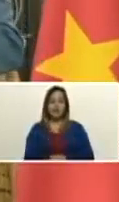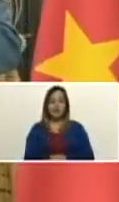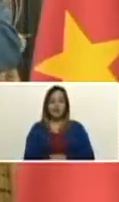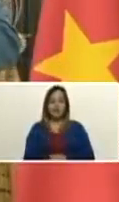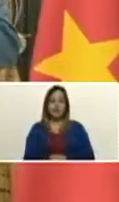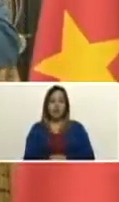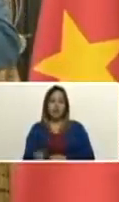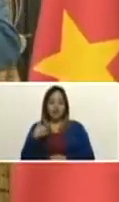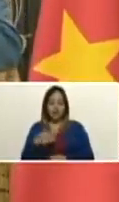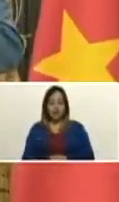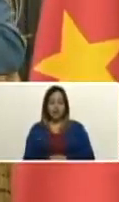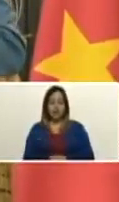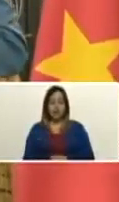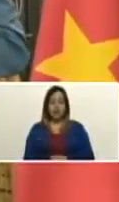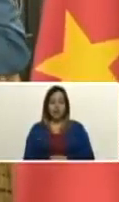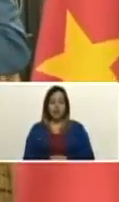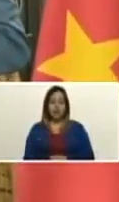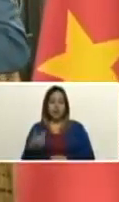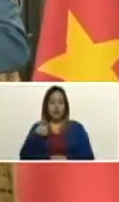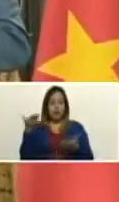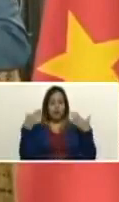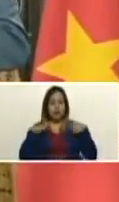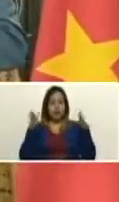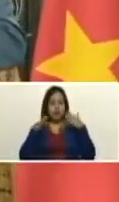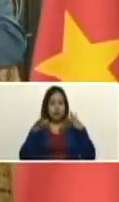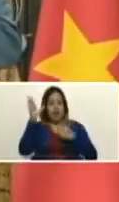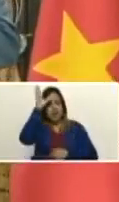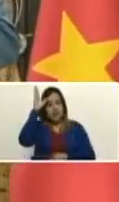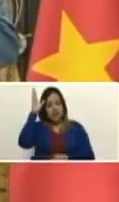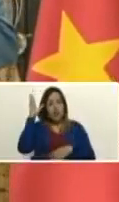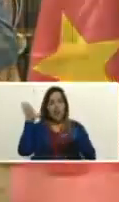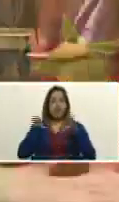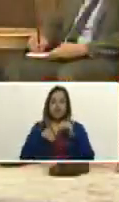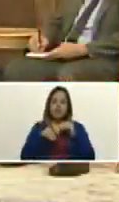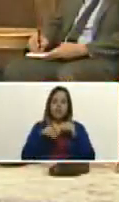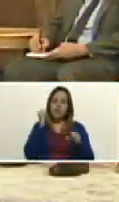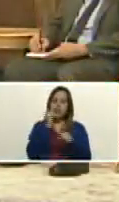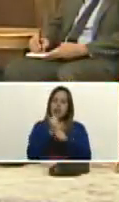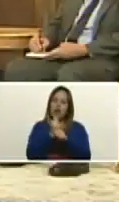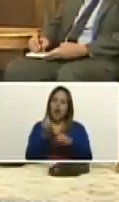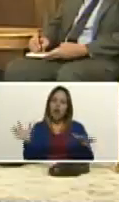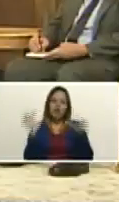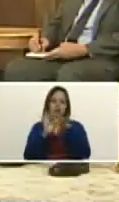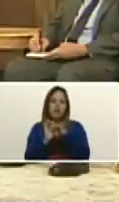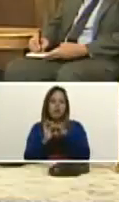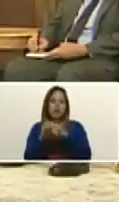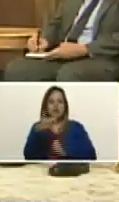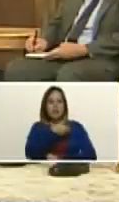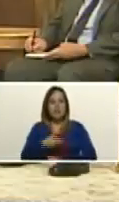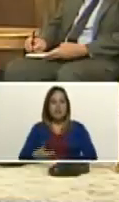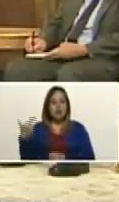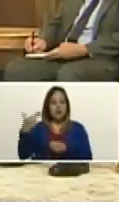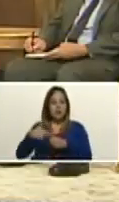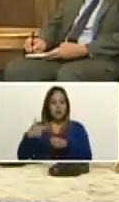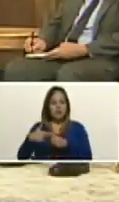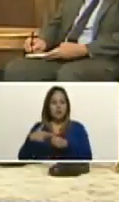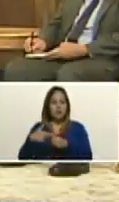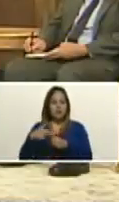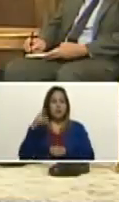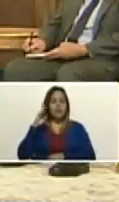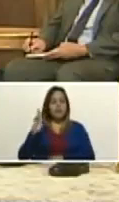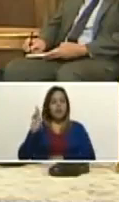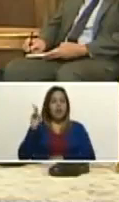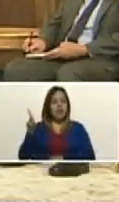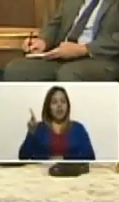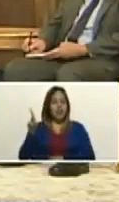orden que doy, señor canciller. Asúmala de inmediato con el presidente de PDVSA, Pedro Tellechea, para